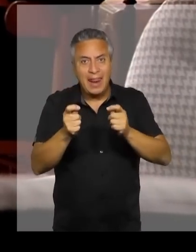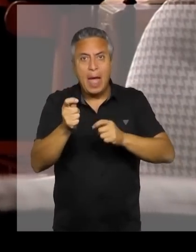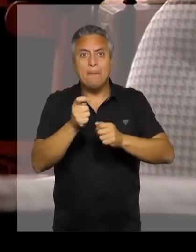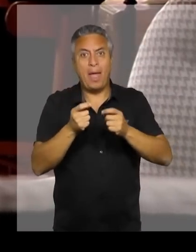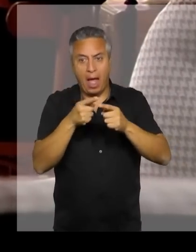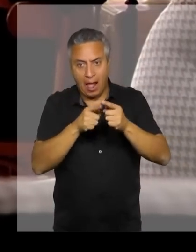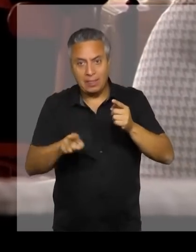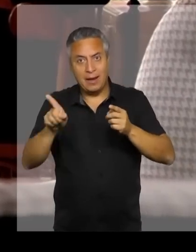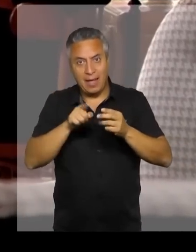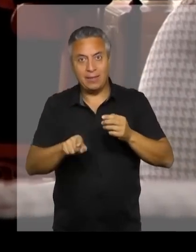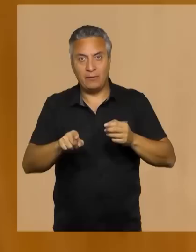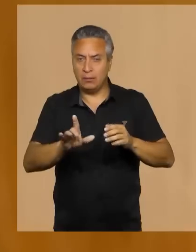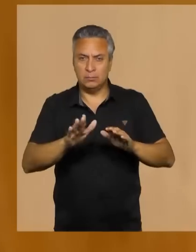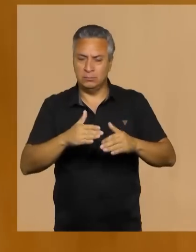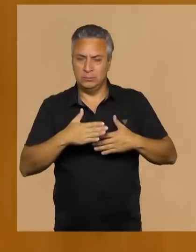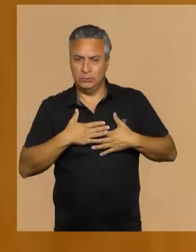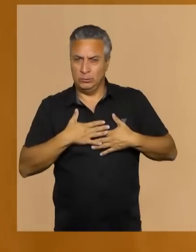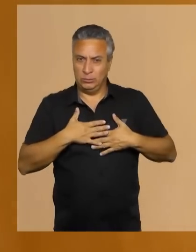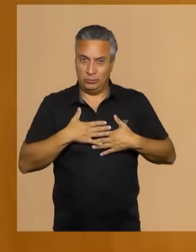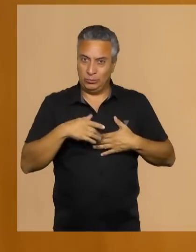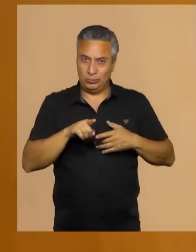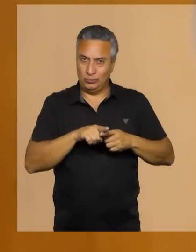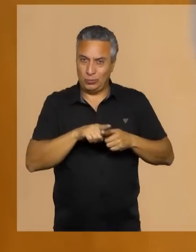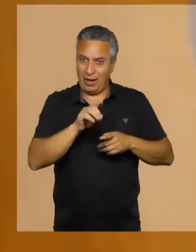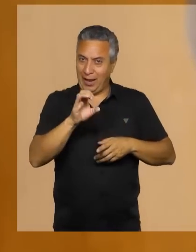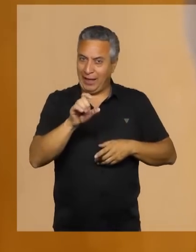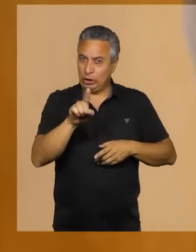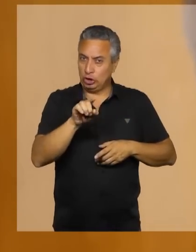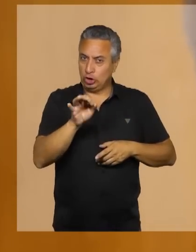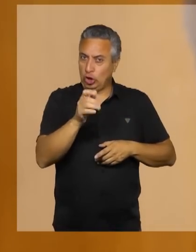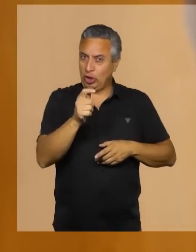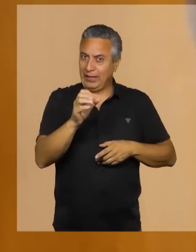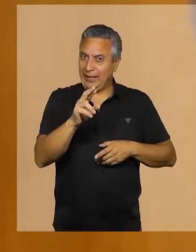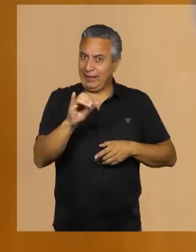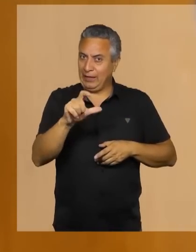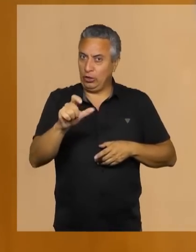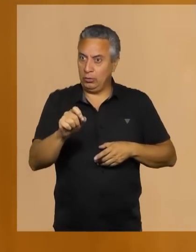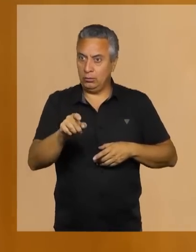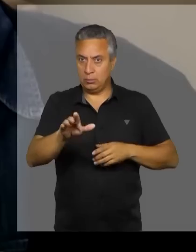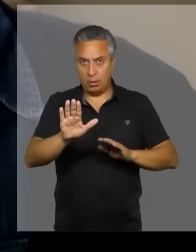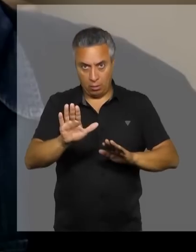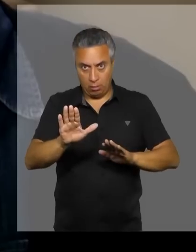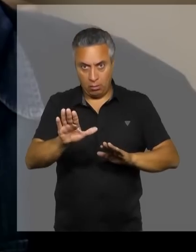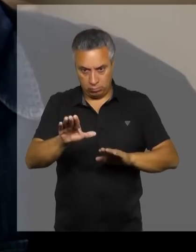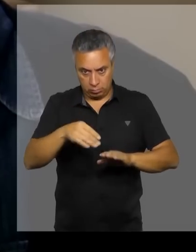parece un poco esotérico. Oiga, hágale caso a la doctora Rita.